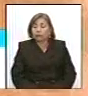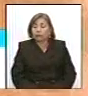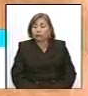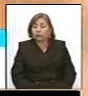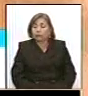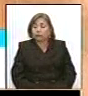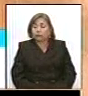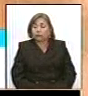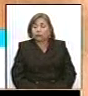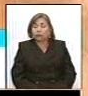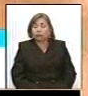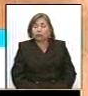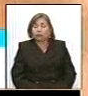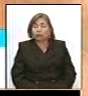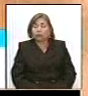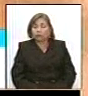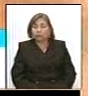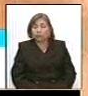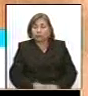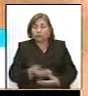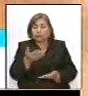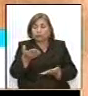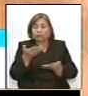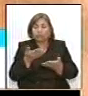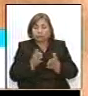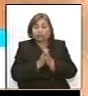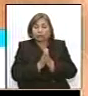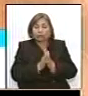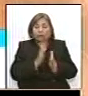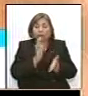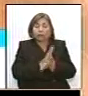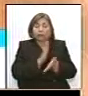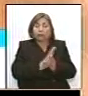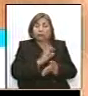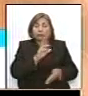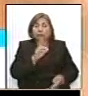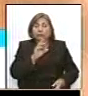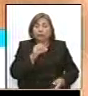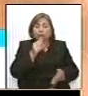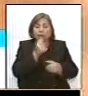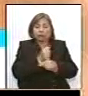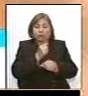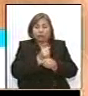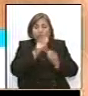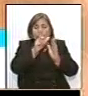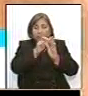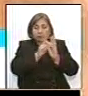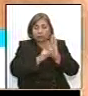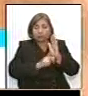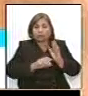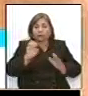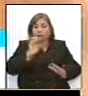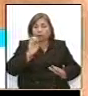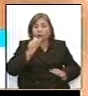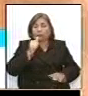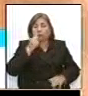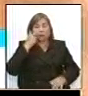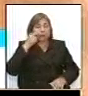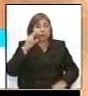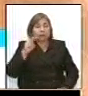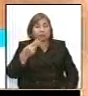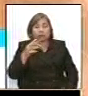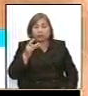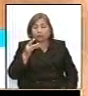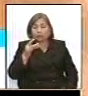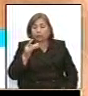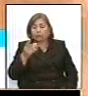La presidenta de la comisión, su presidencia, solicitó al Departamento de Recursos Humanos la relación de los trabajadores que entre los meses de enero y abril de